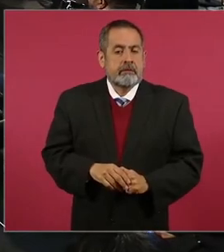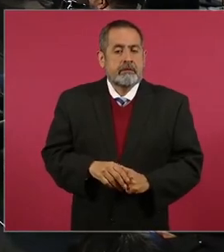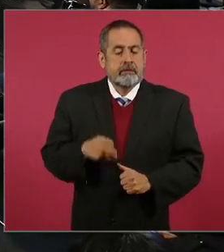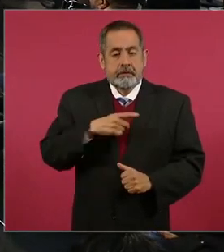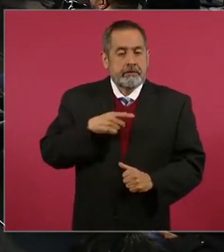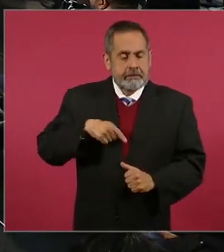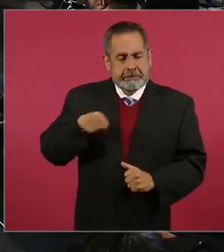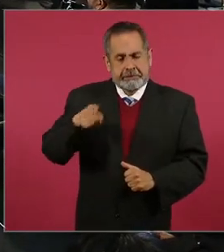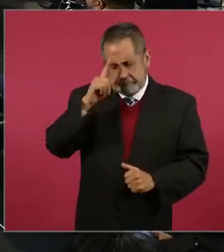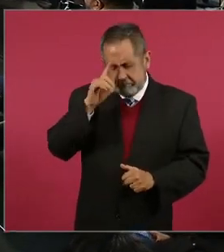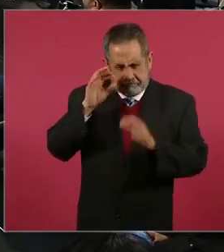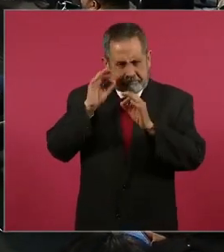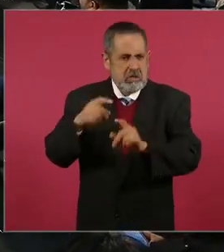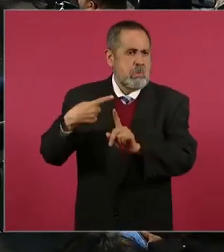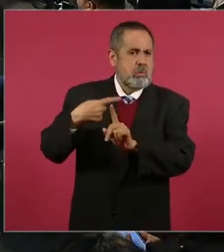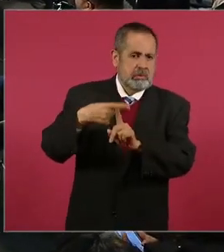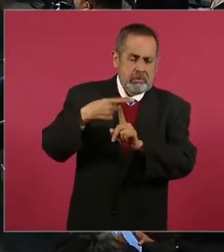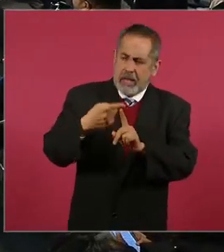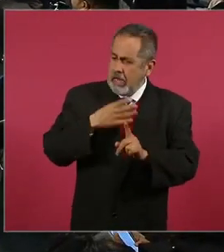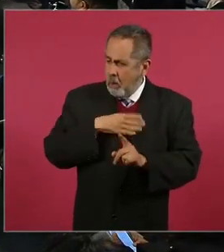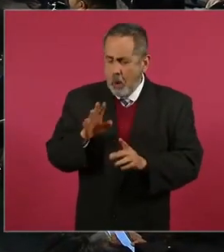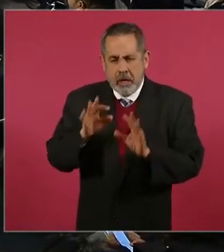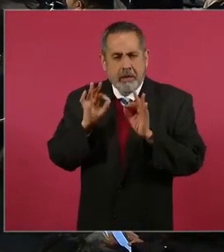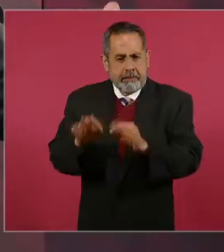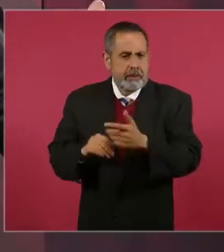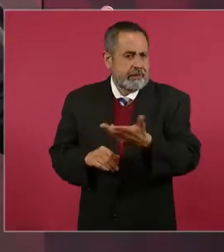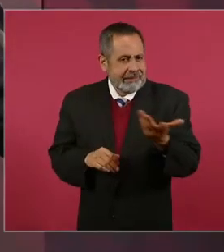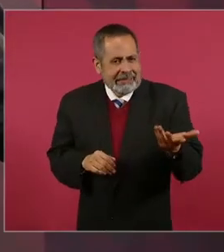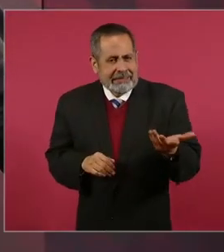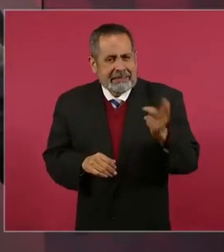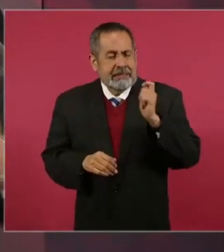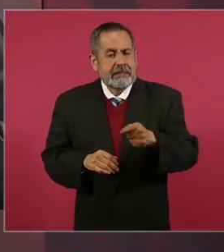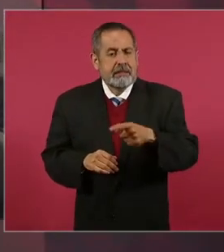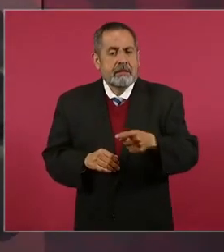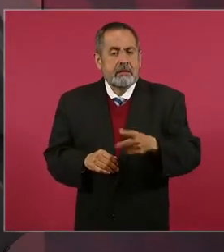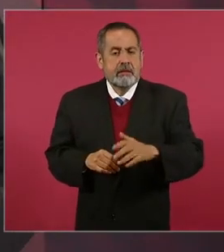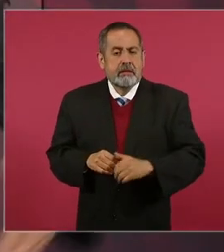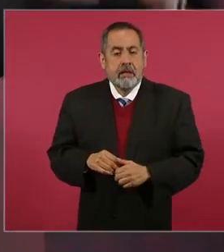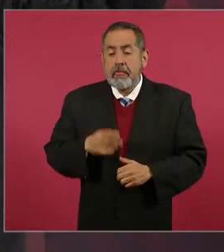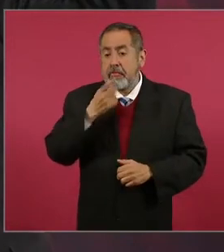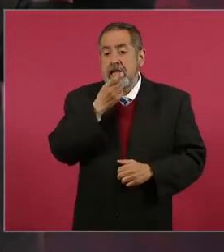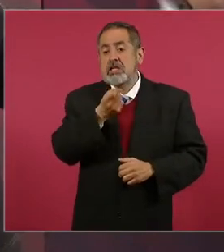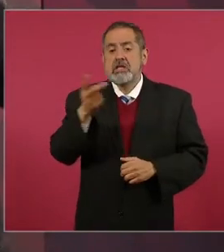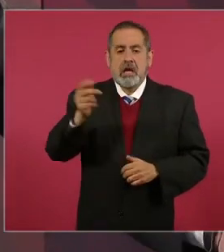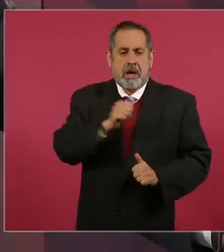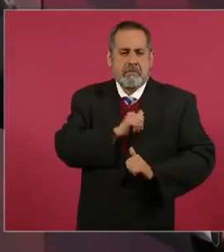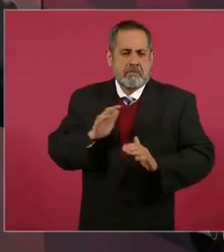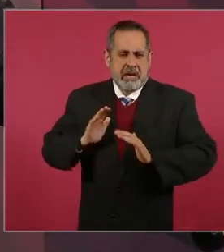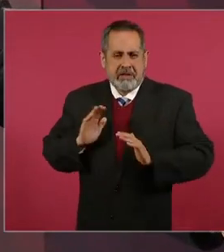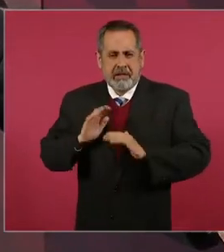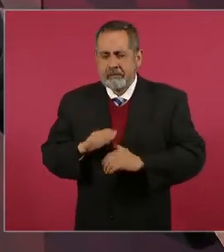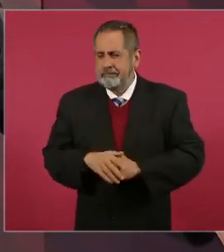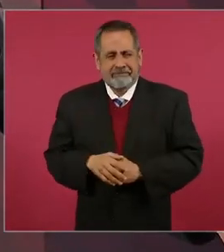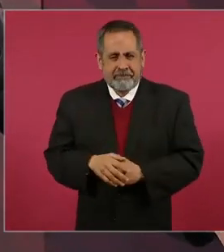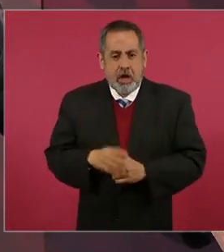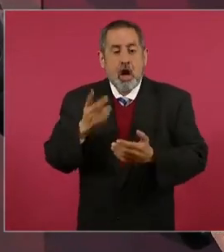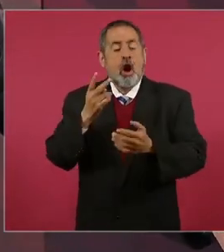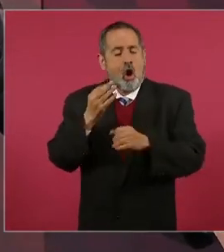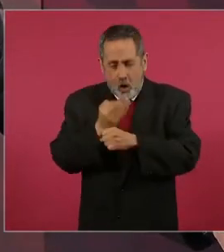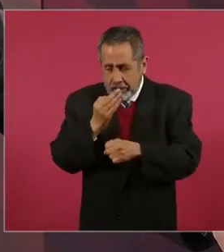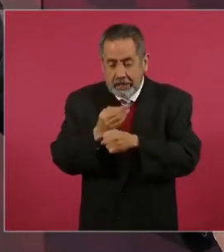verlo como un hecho positivo, porque además decían que los militares, dos generales en la